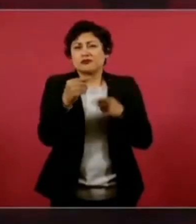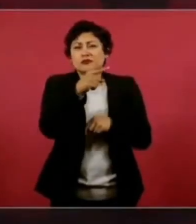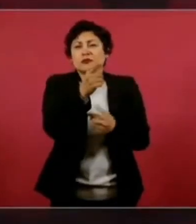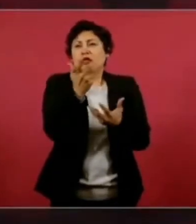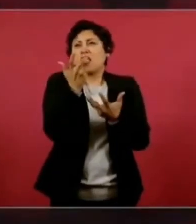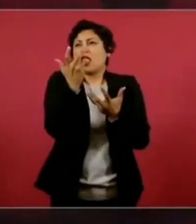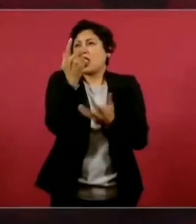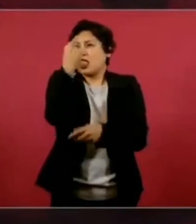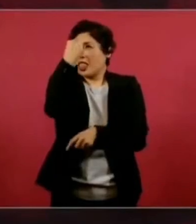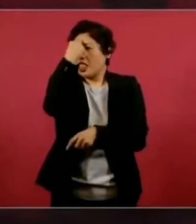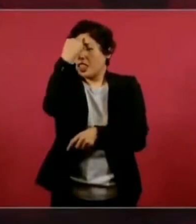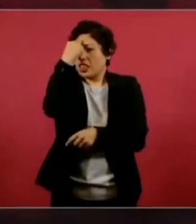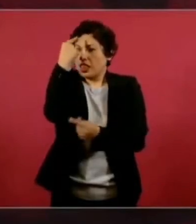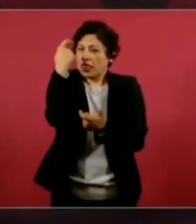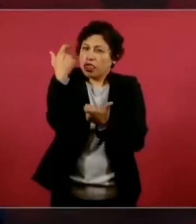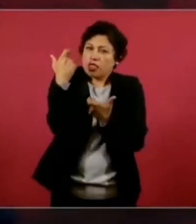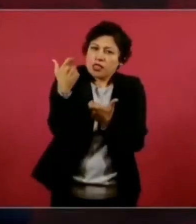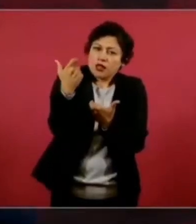A ver,